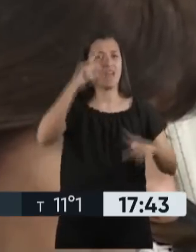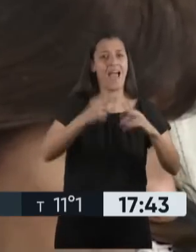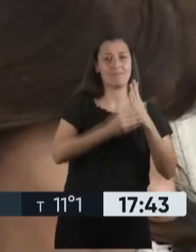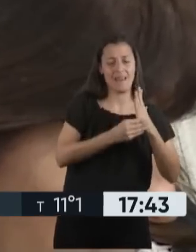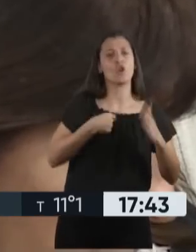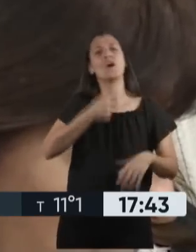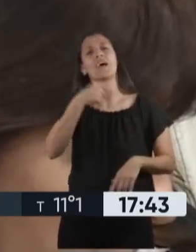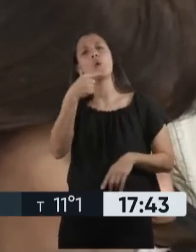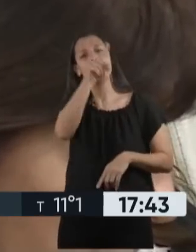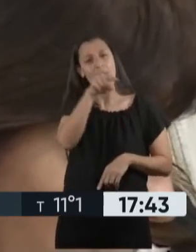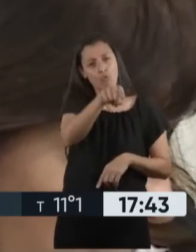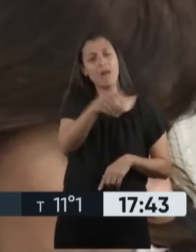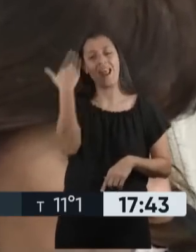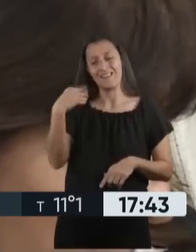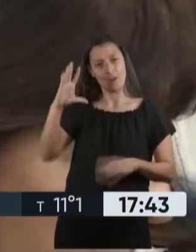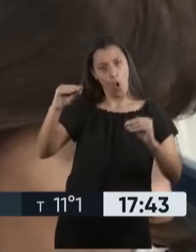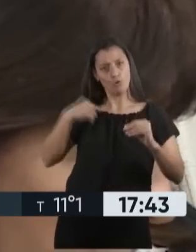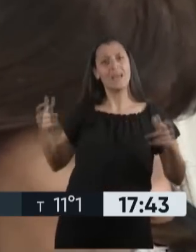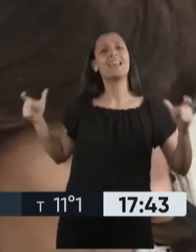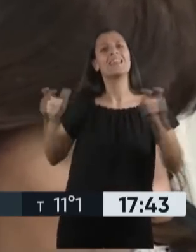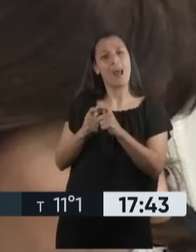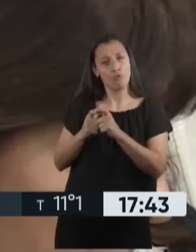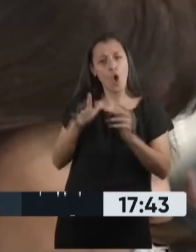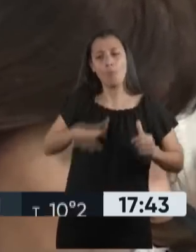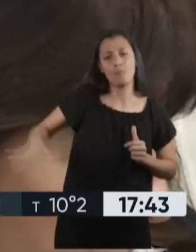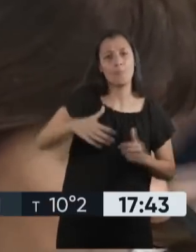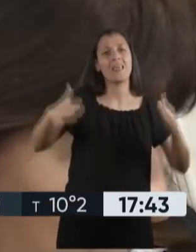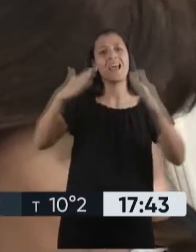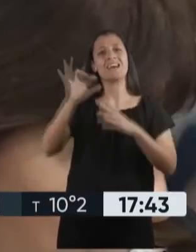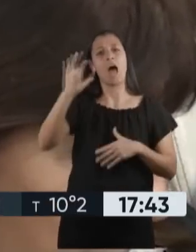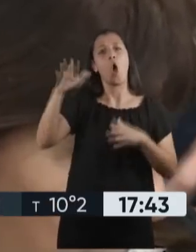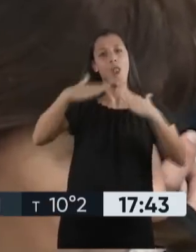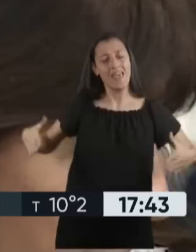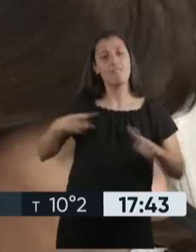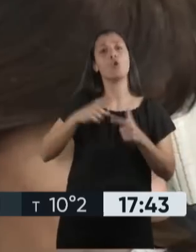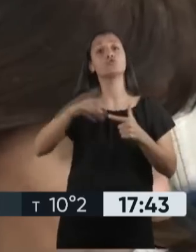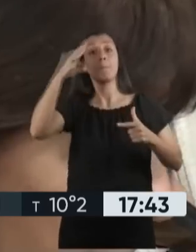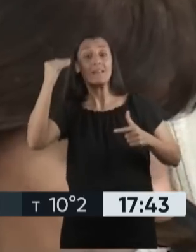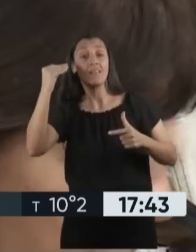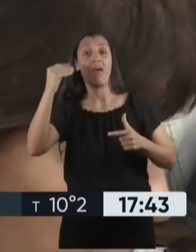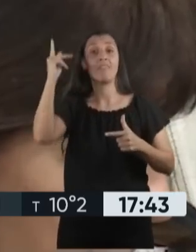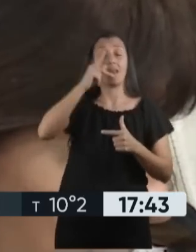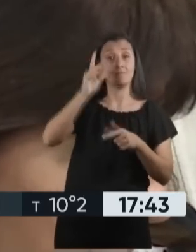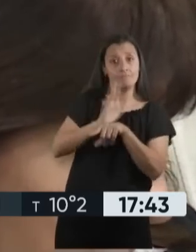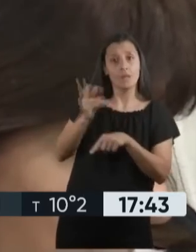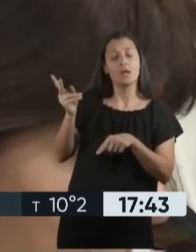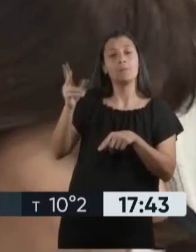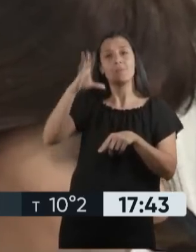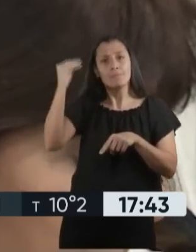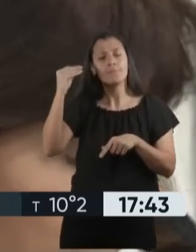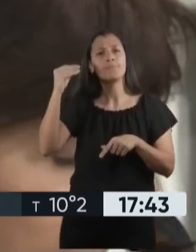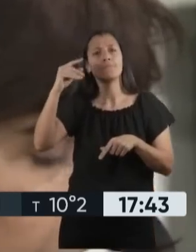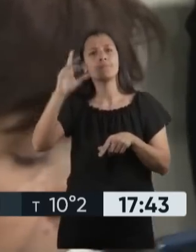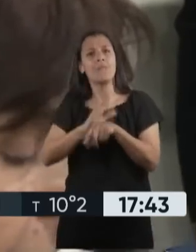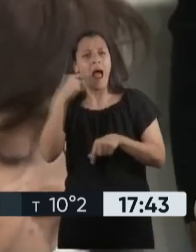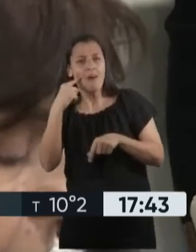en la reunión que mantuvieron anoche en Olivos, el presidente, la vicepresidenta y Sergio Massa acercaron posiciones,